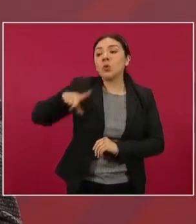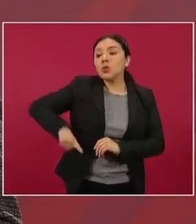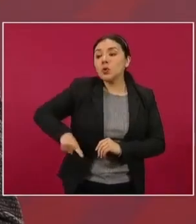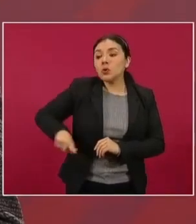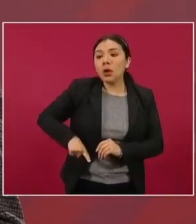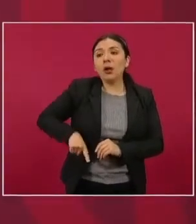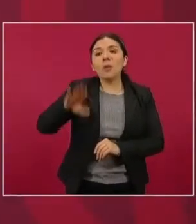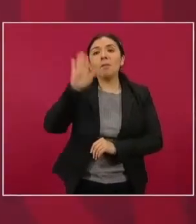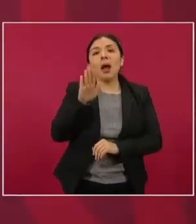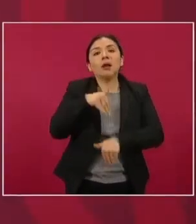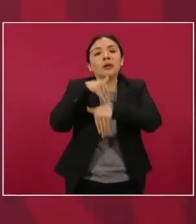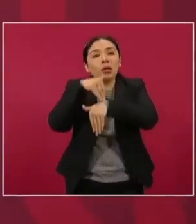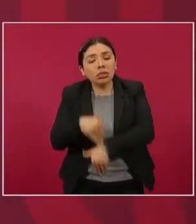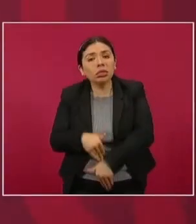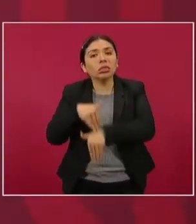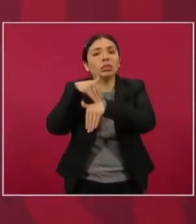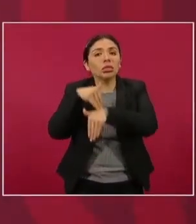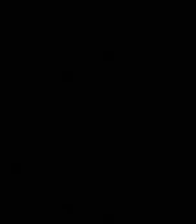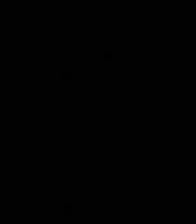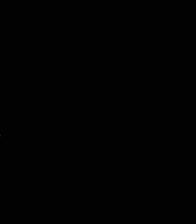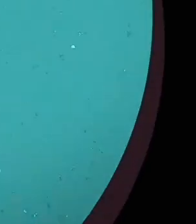de mexico